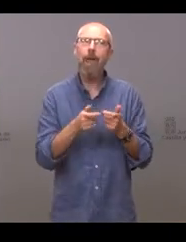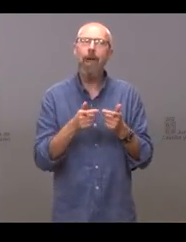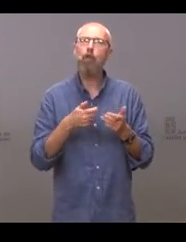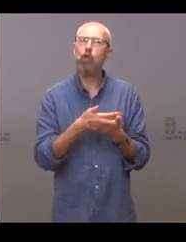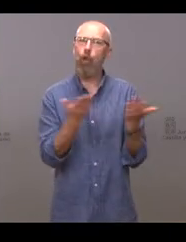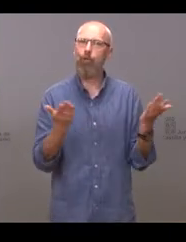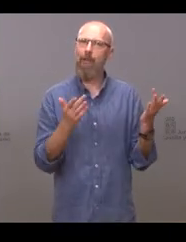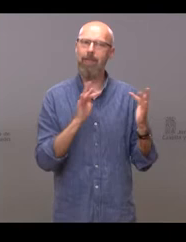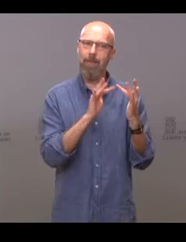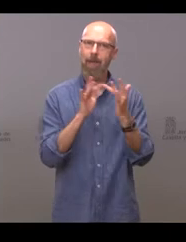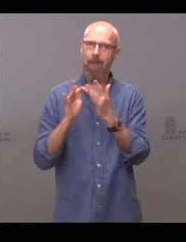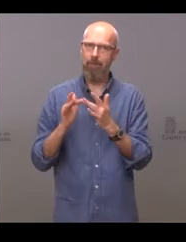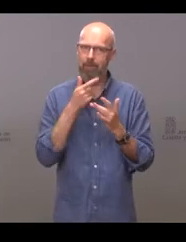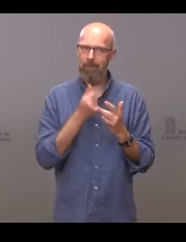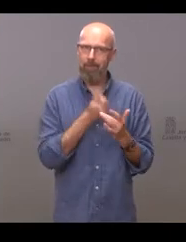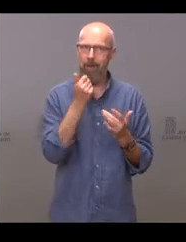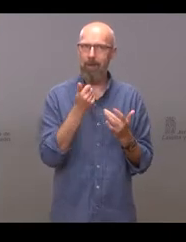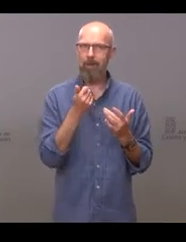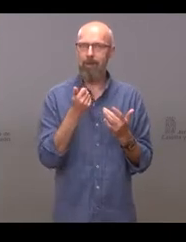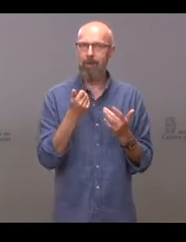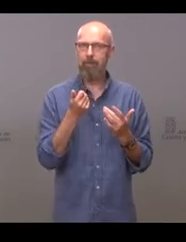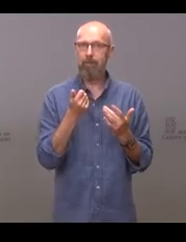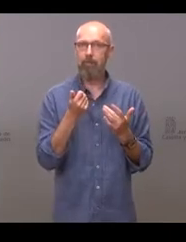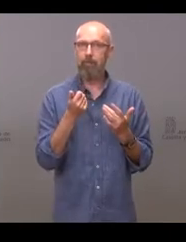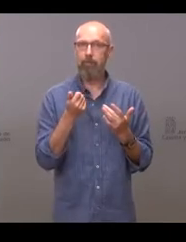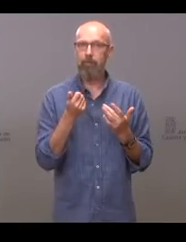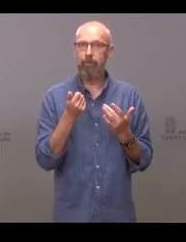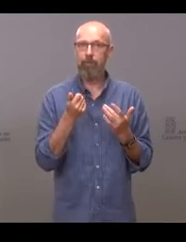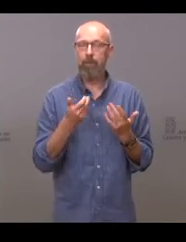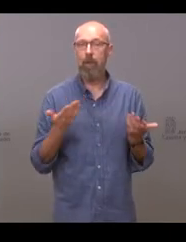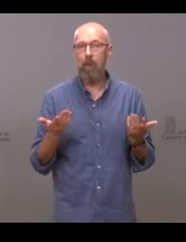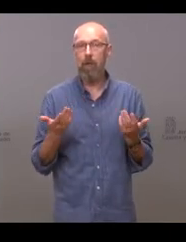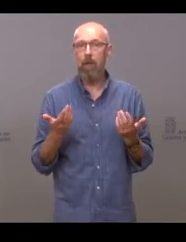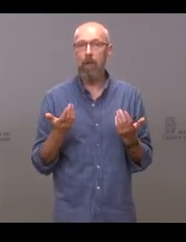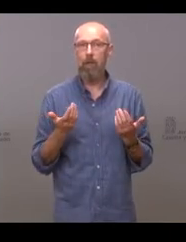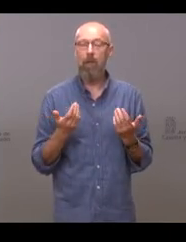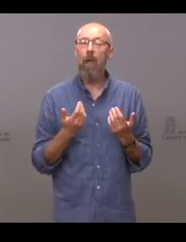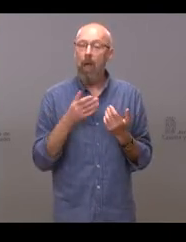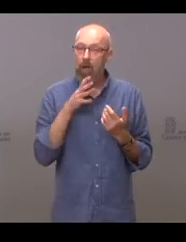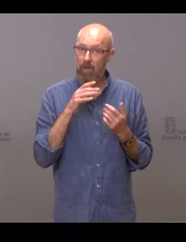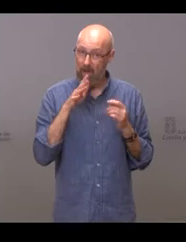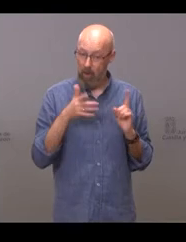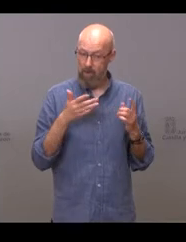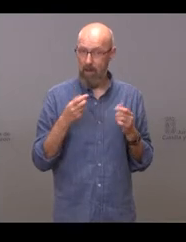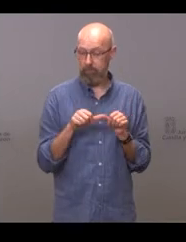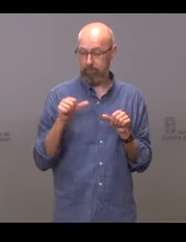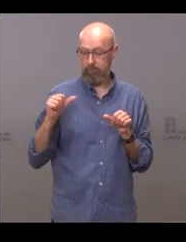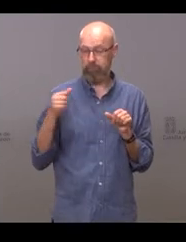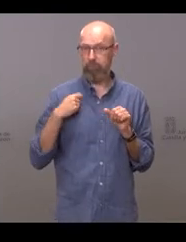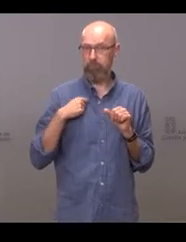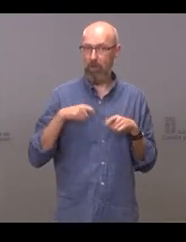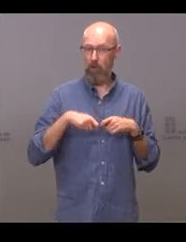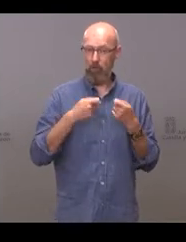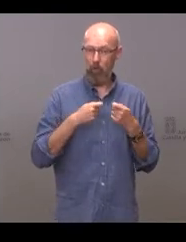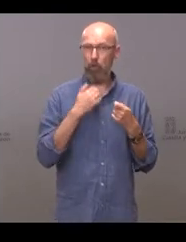aunque bueno en este en este caso hasta el punto de que sea confianza que hablar superior estoy convencido que eso es un tema